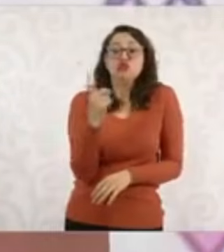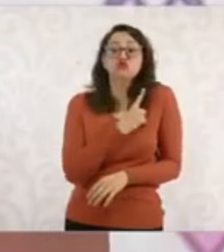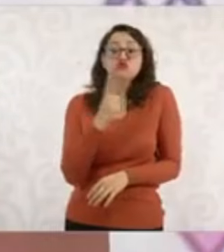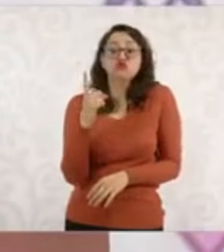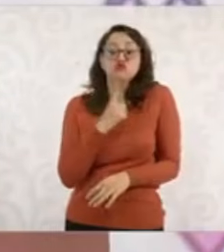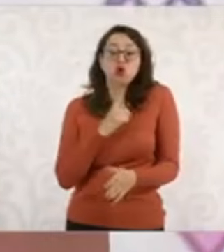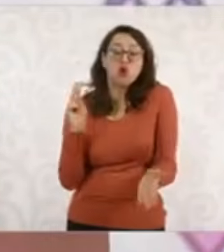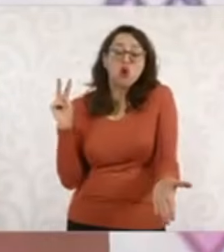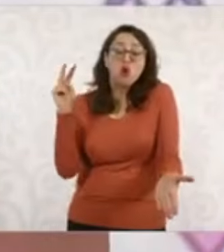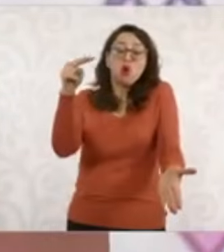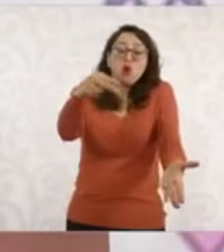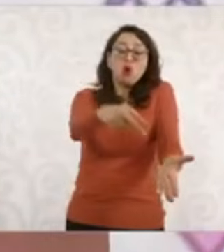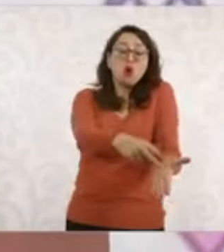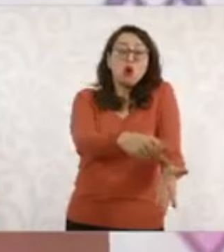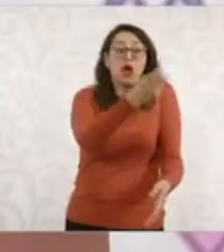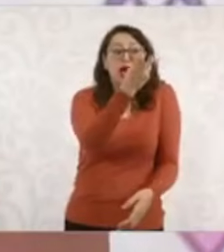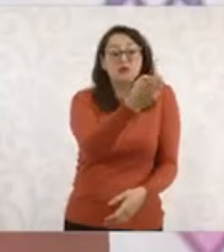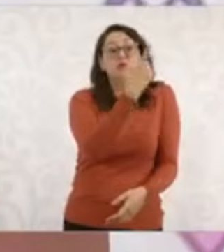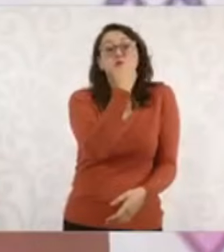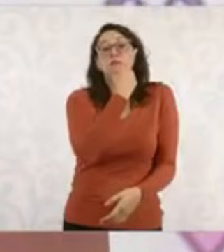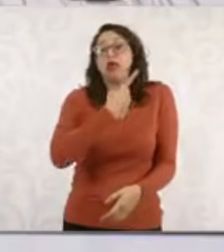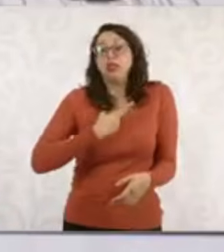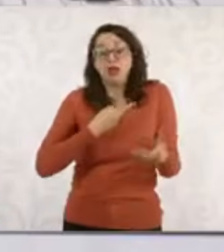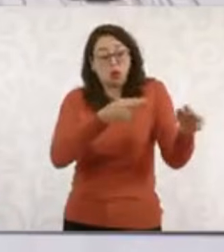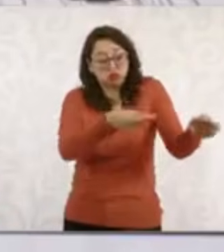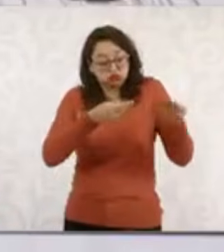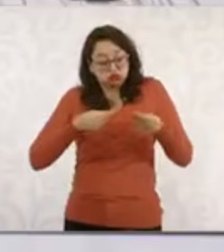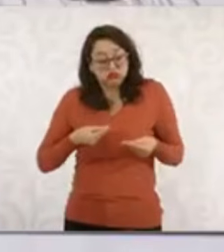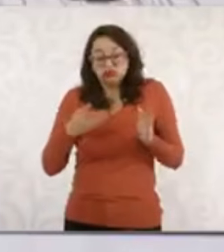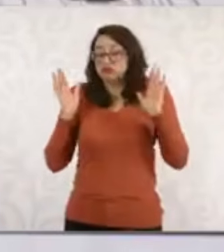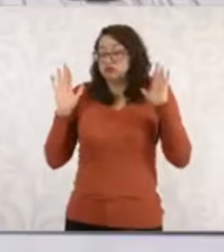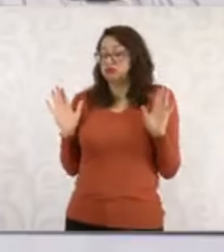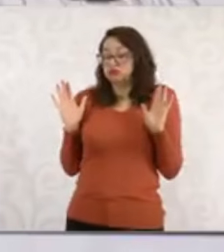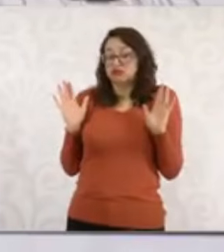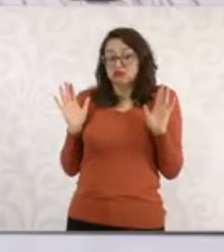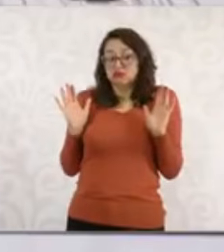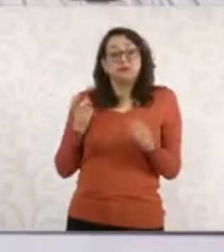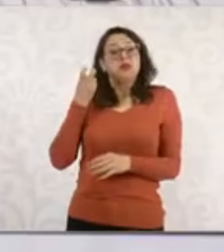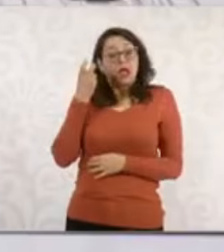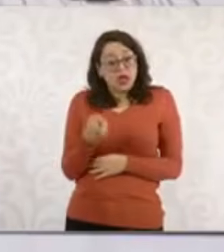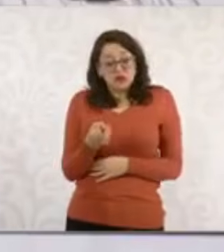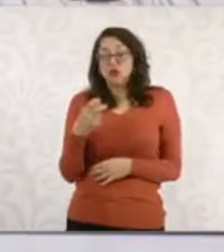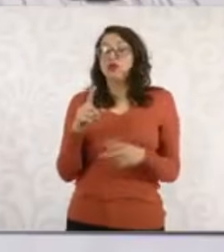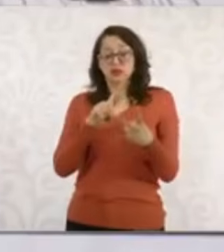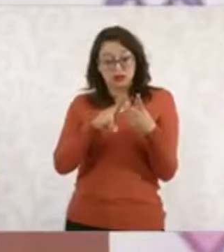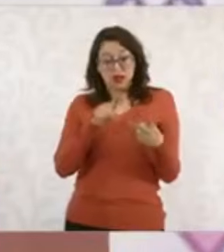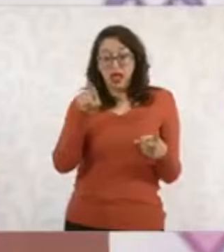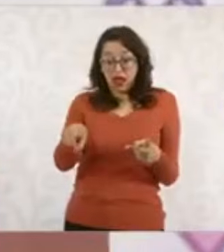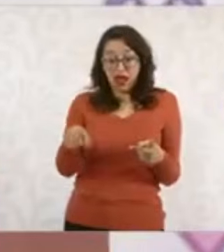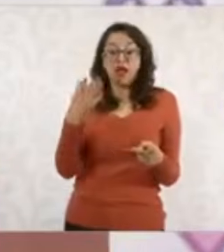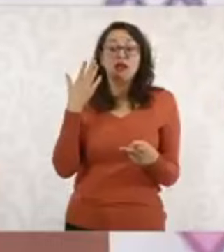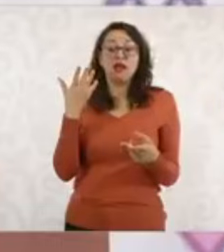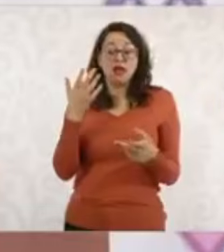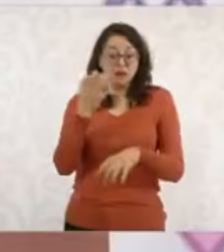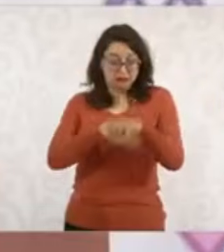una entrega de manera voluntaria. Y es la misma publicación que emite la Embajada